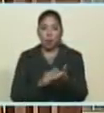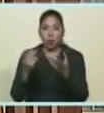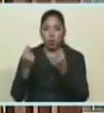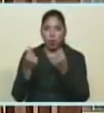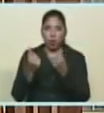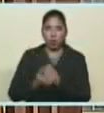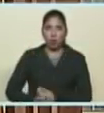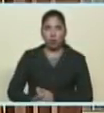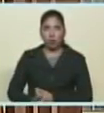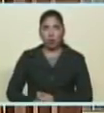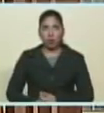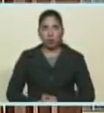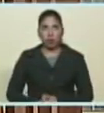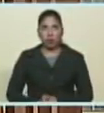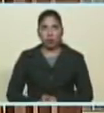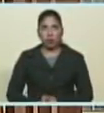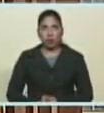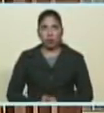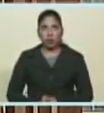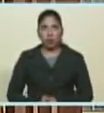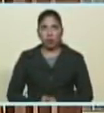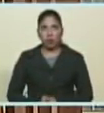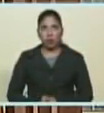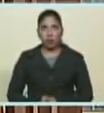Gobernación, 37 mil millones apenas.